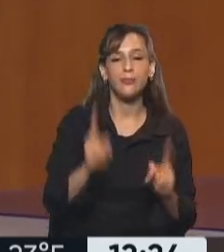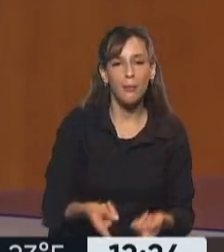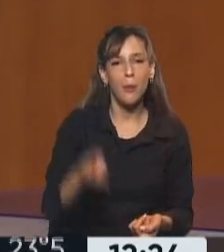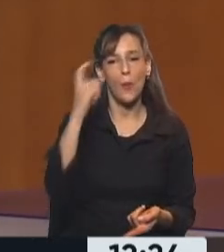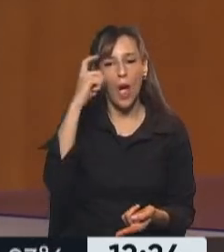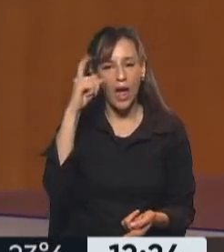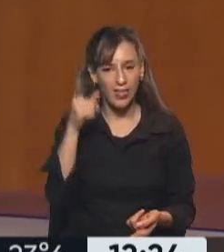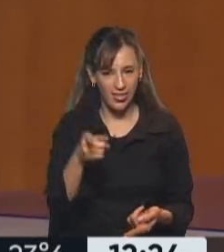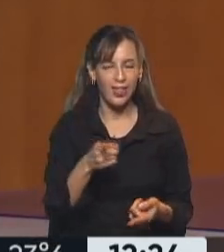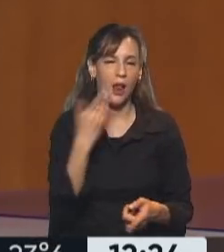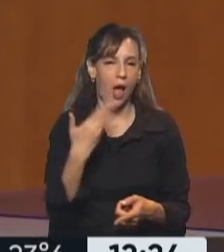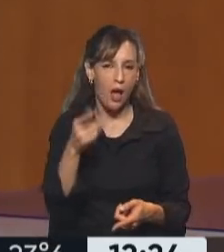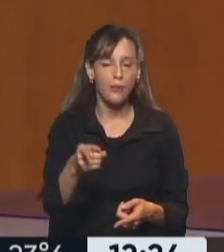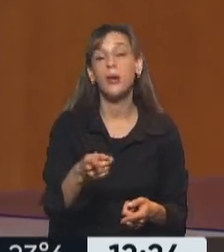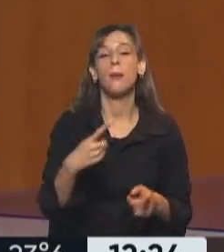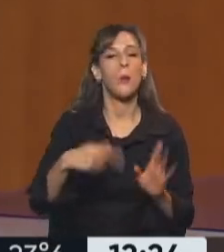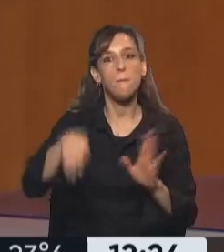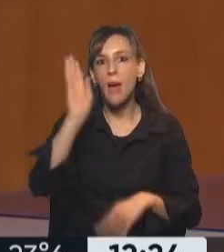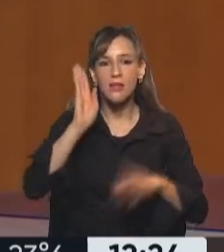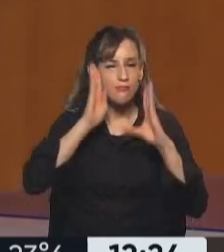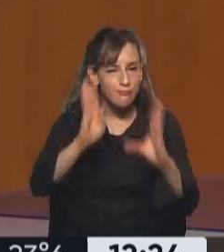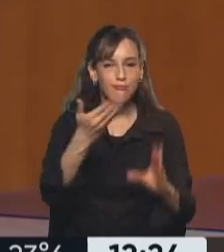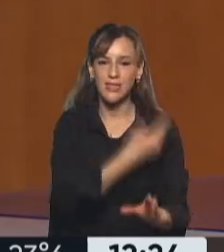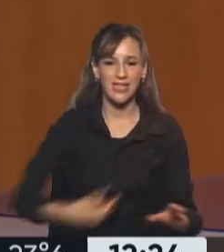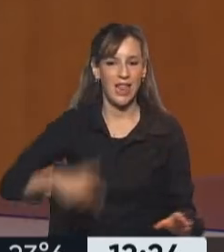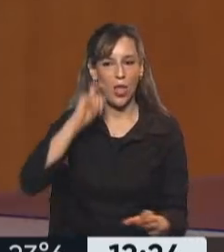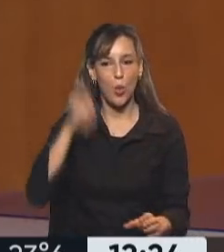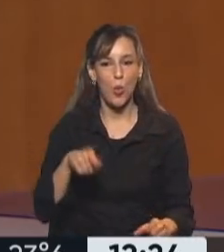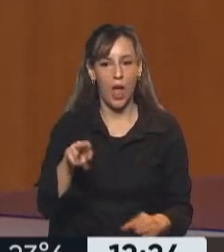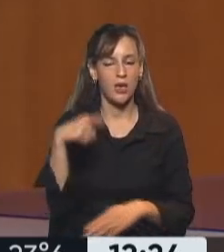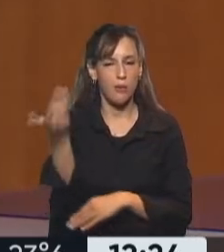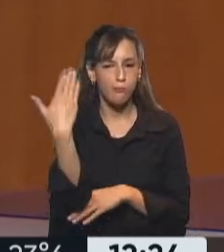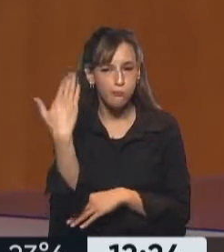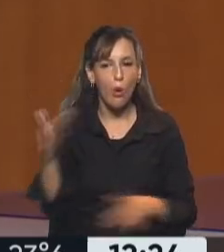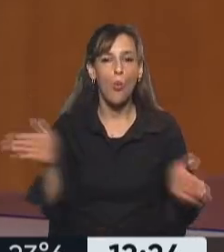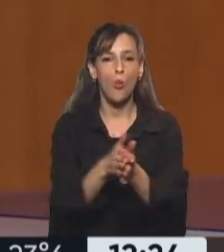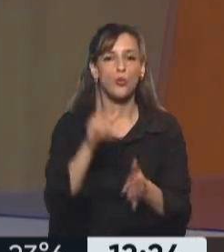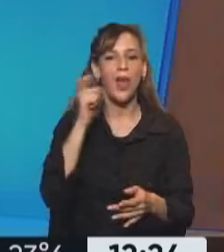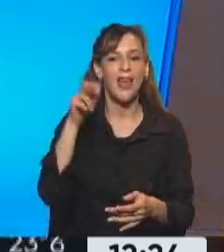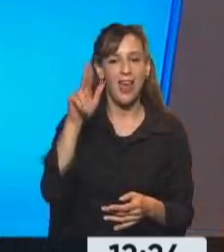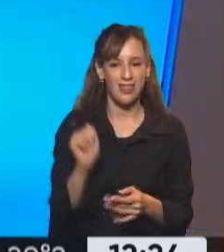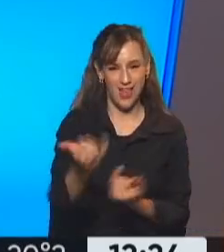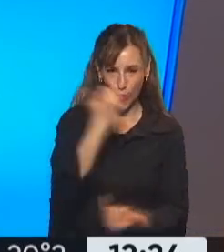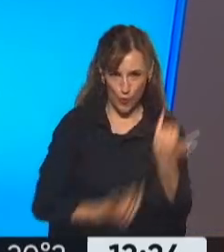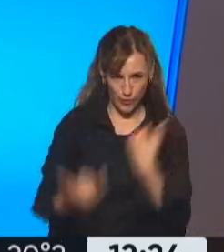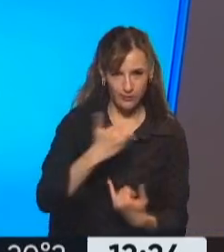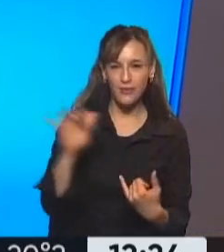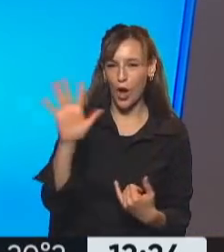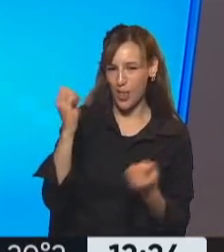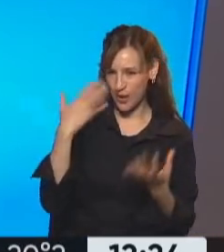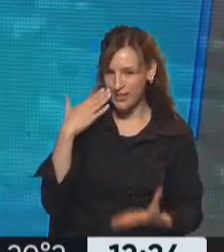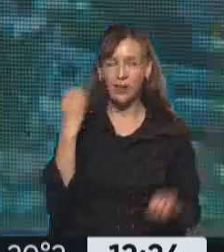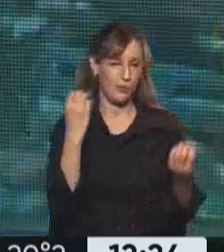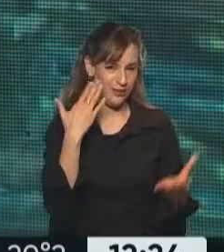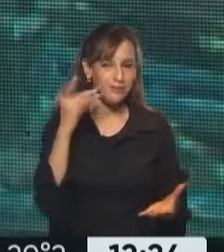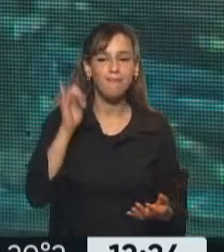Biden, pero nos focalizamos en las declaraciones de Zelensky, del presidente ucraniano, con Alejandra Locau. ¿Cómo estás, Ale? ¿Qué tal, Vero? Bueno, es